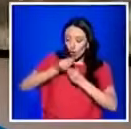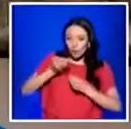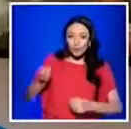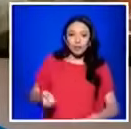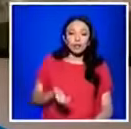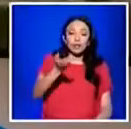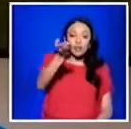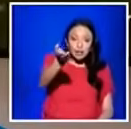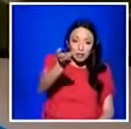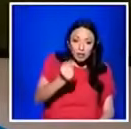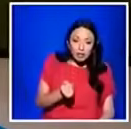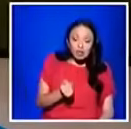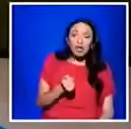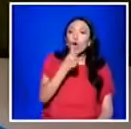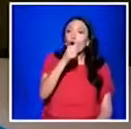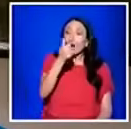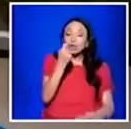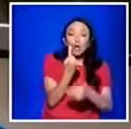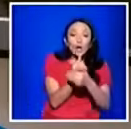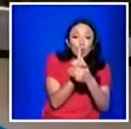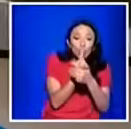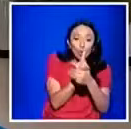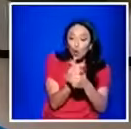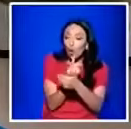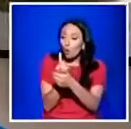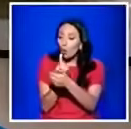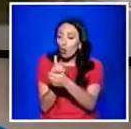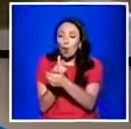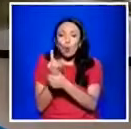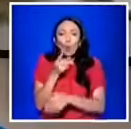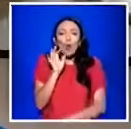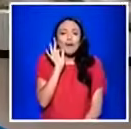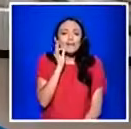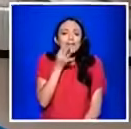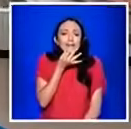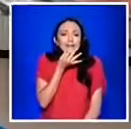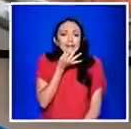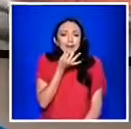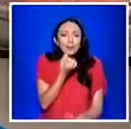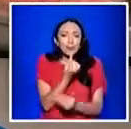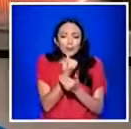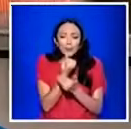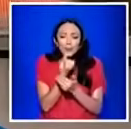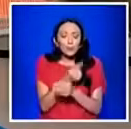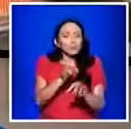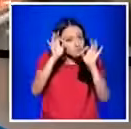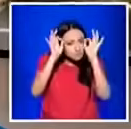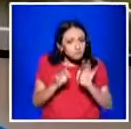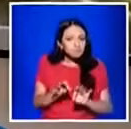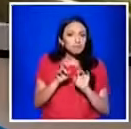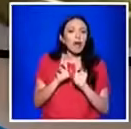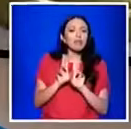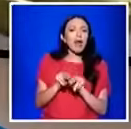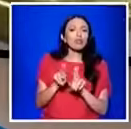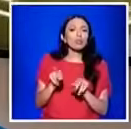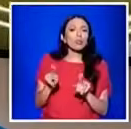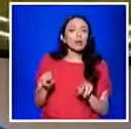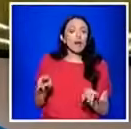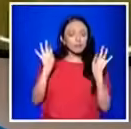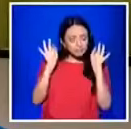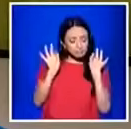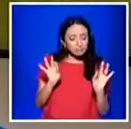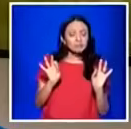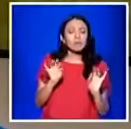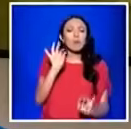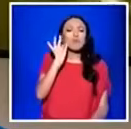otra invitación que nos quieren hacer. Justamente aquí está toda esta variedad de bebidas, de jugos 100% naturales con